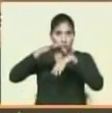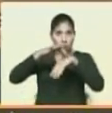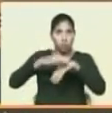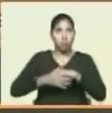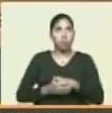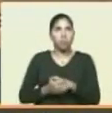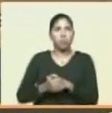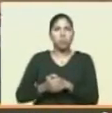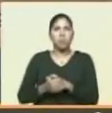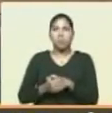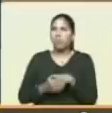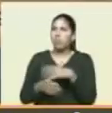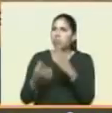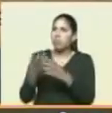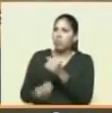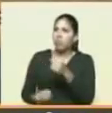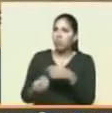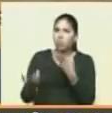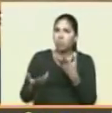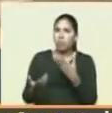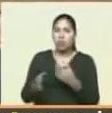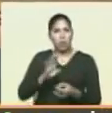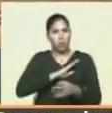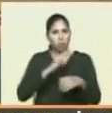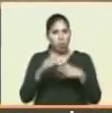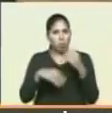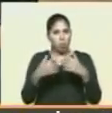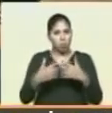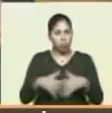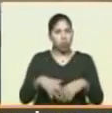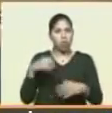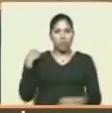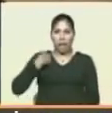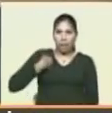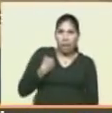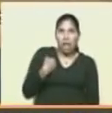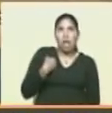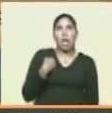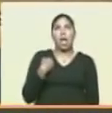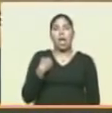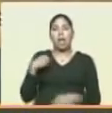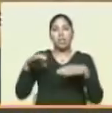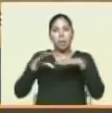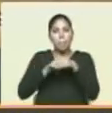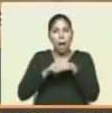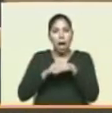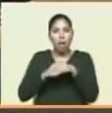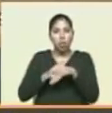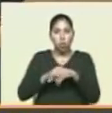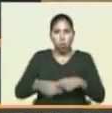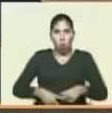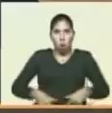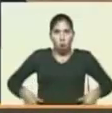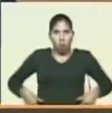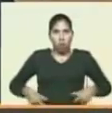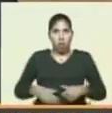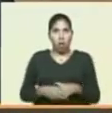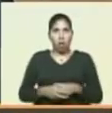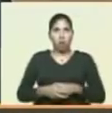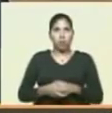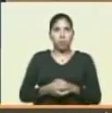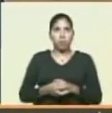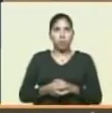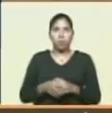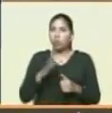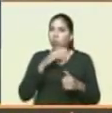¿Por qué no las procesamos para hacer los zapatos, las correas, las carteras, los morrales, lo que sea, para nosotros si no hay un circuito integrado en